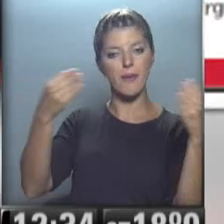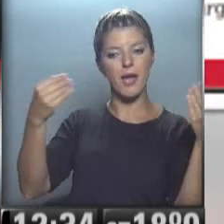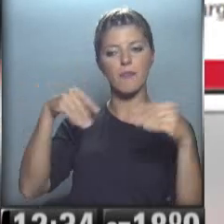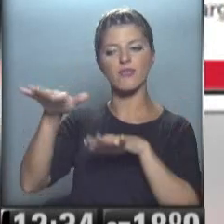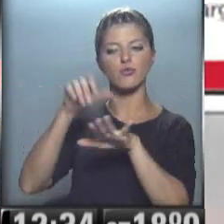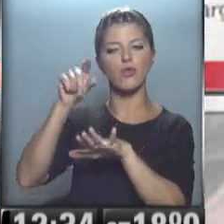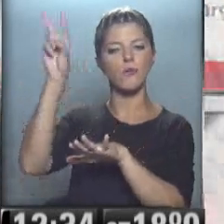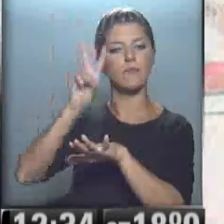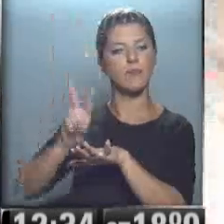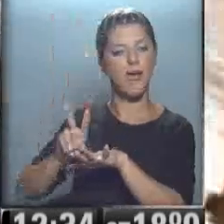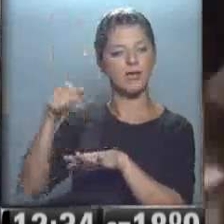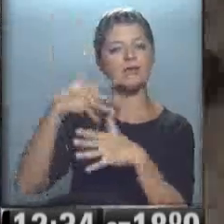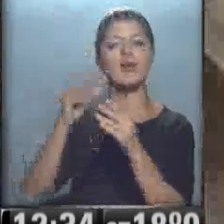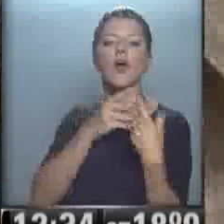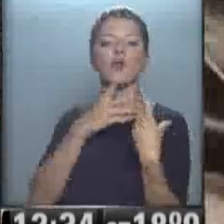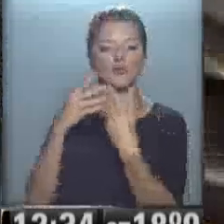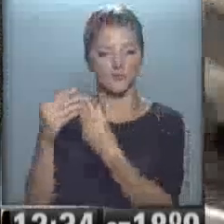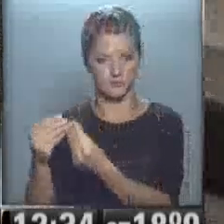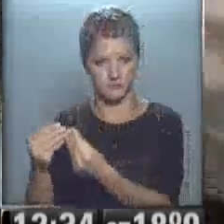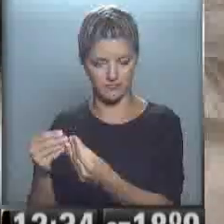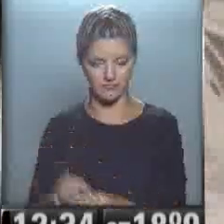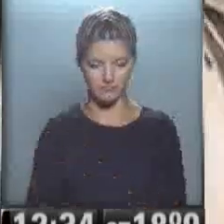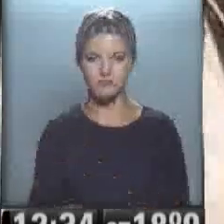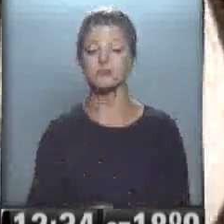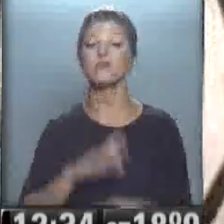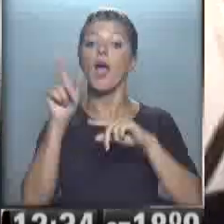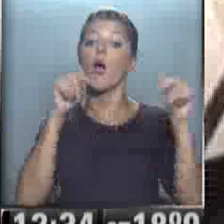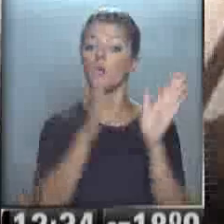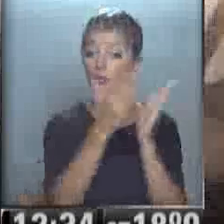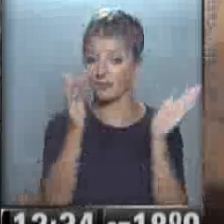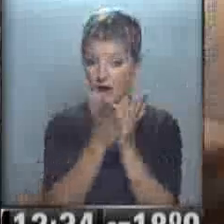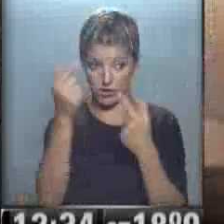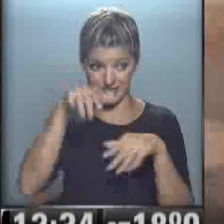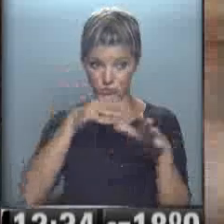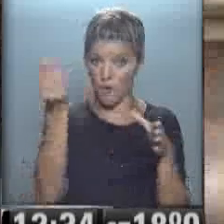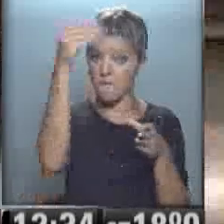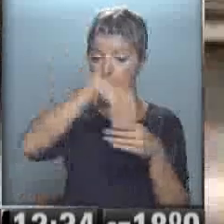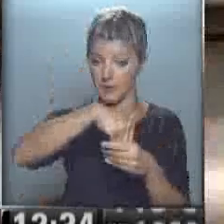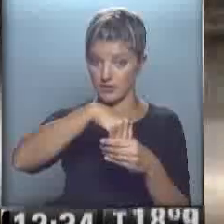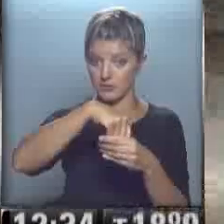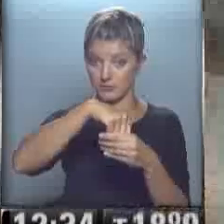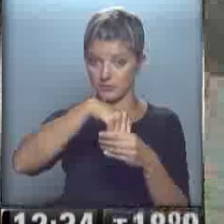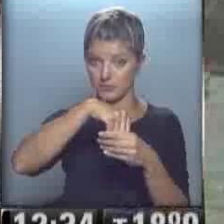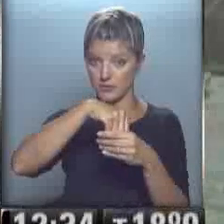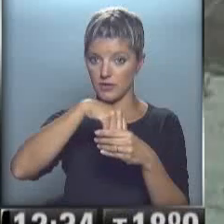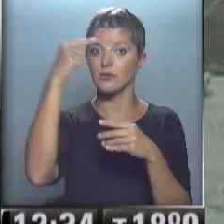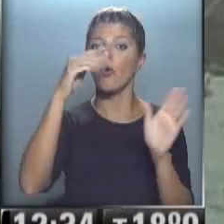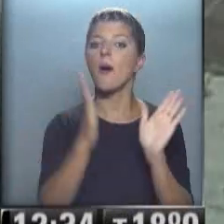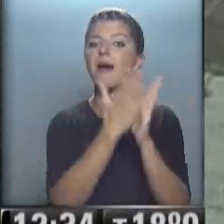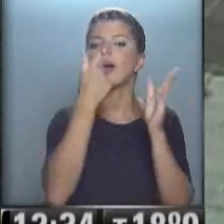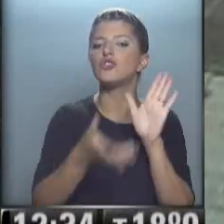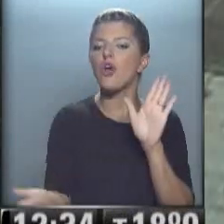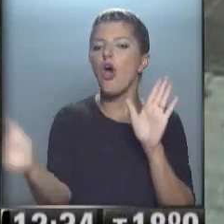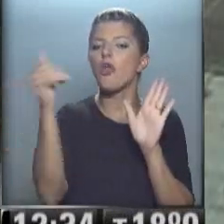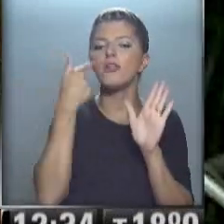la situación en Venezuela los medios que participan de esta medida sin precedentes dedican una página diaria a